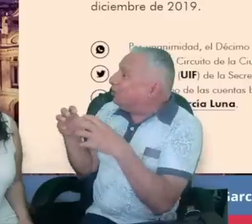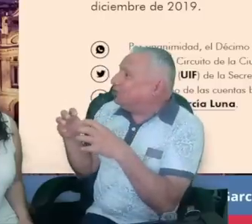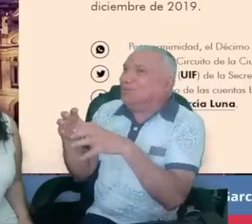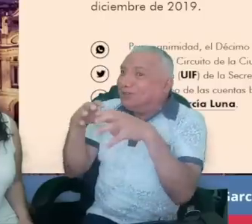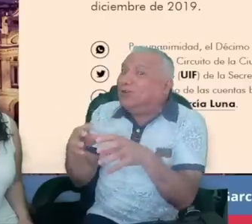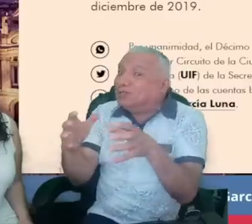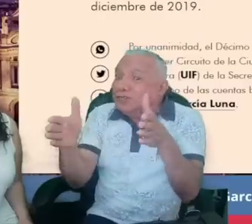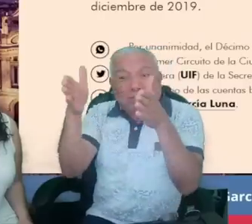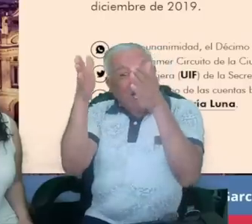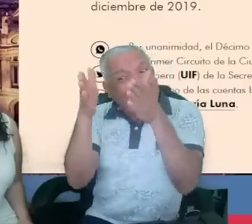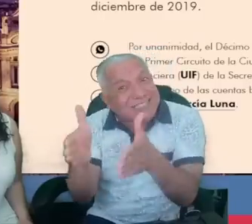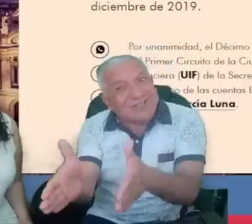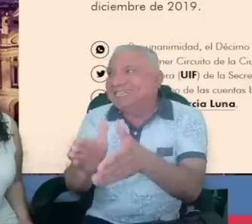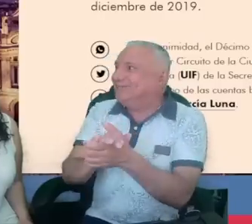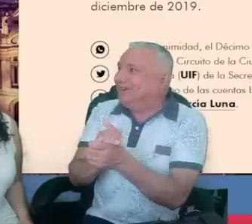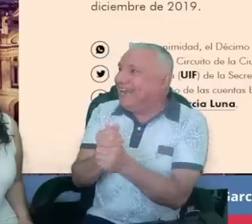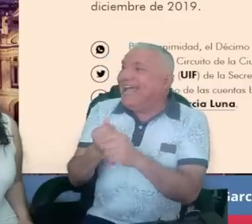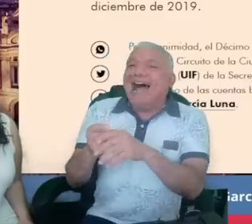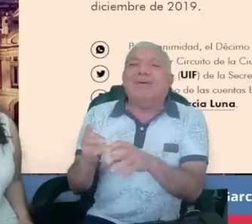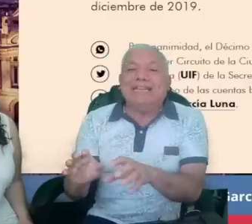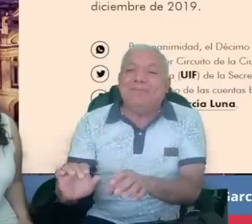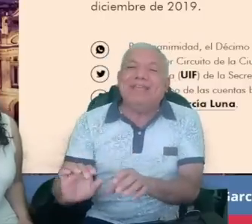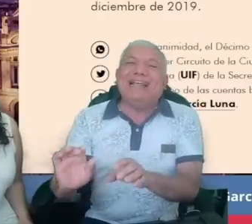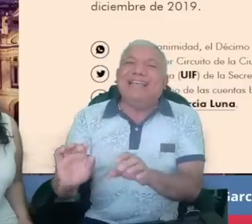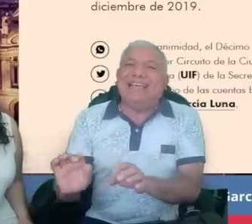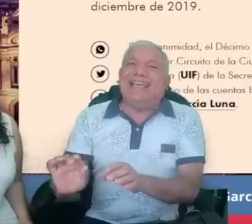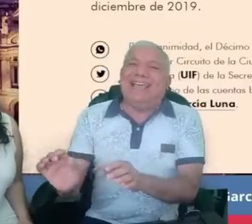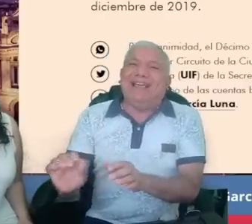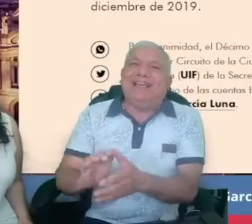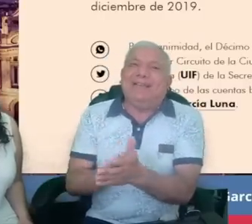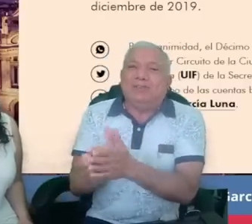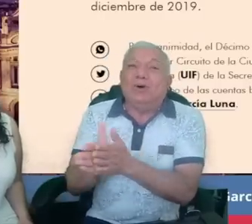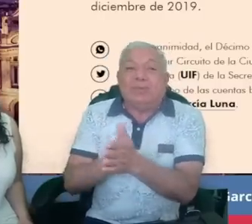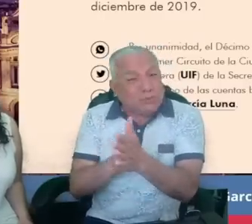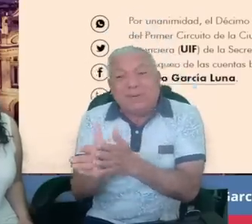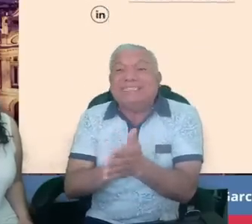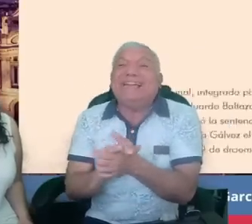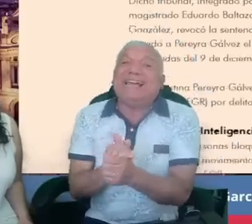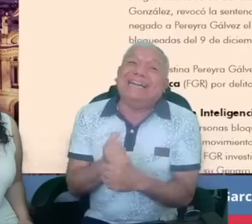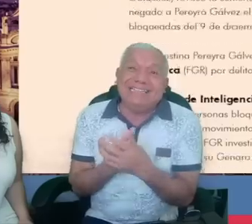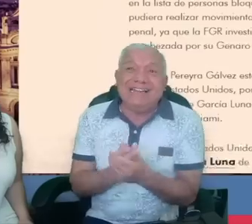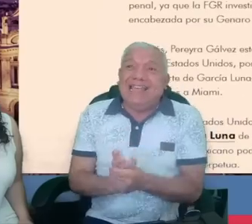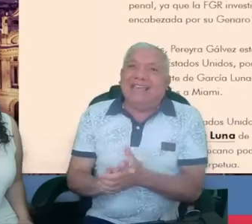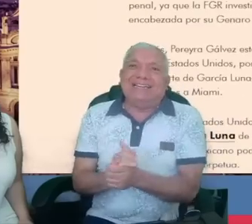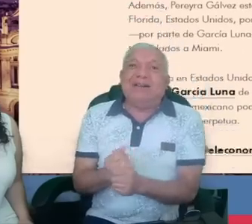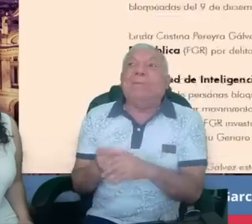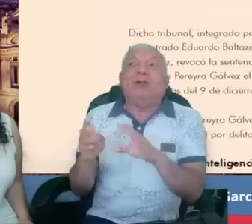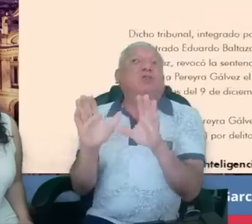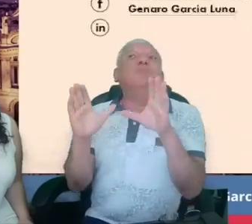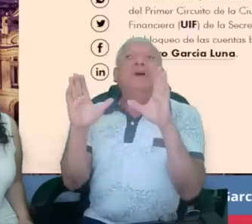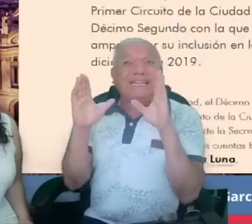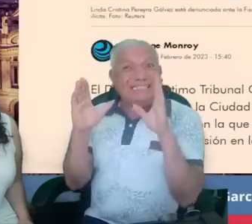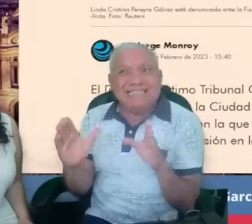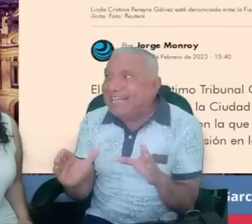nosotros bueno no nosotros estos del tribunal ahora diga mira no tú te vas a ir a la cárcel garcía luna